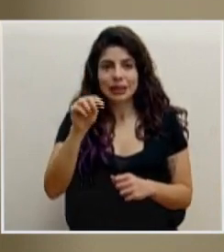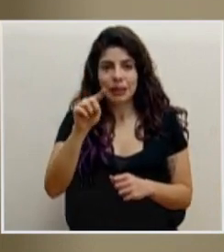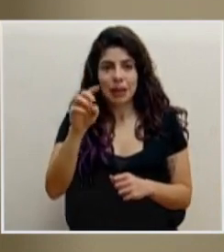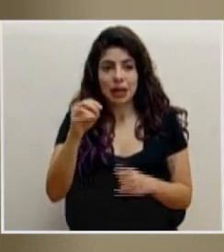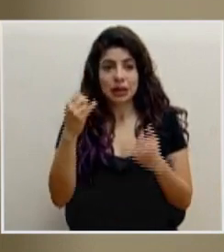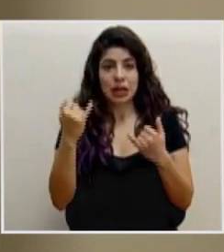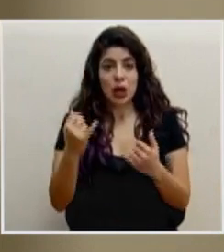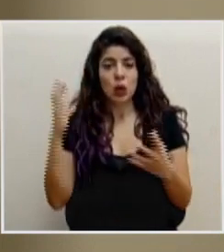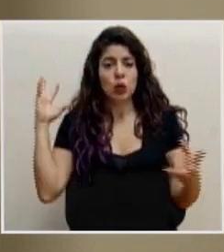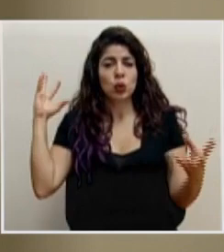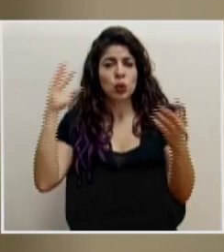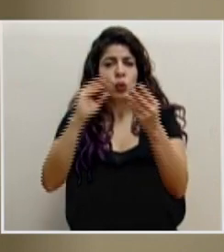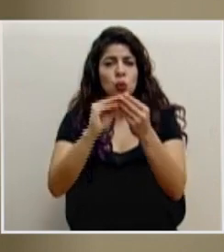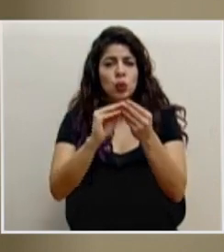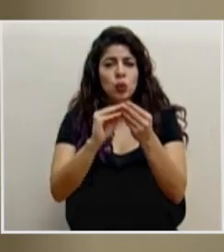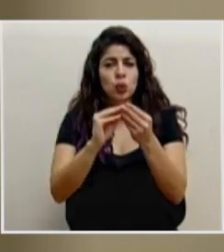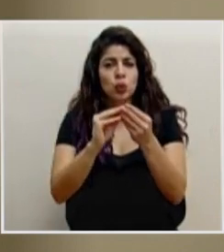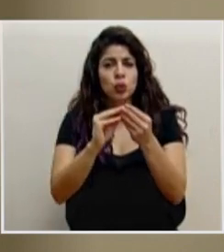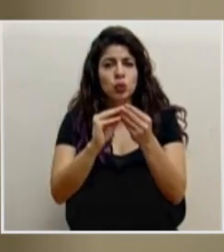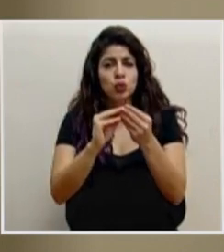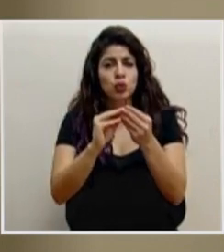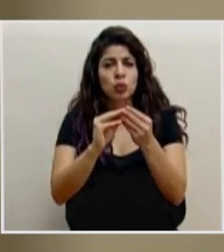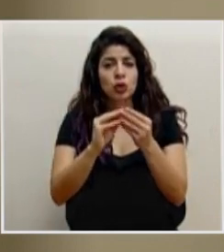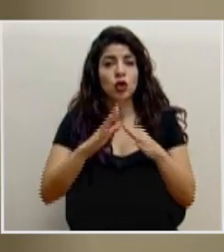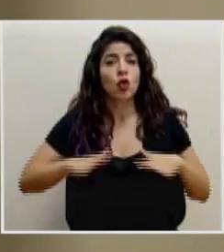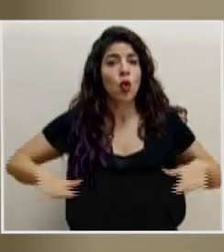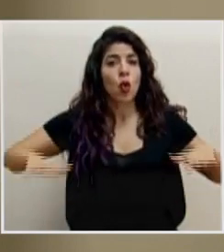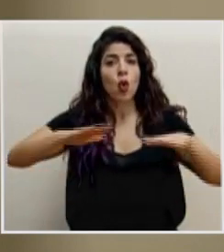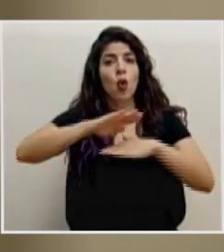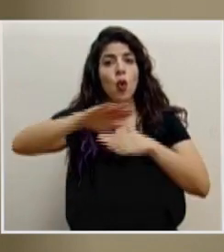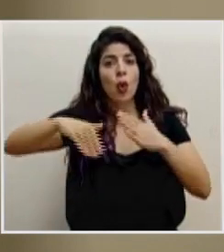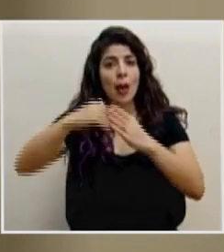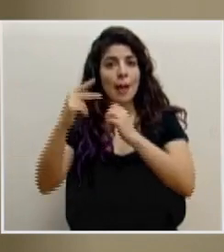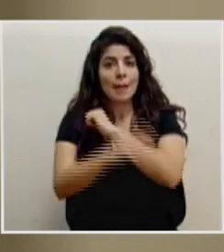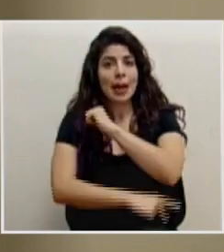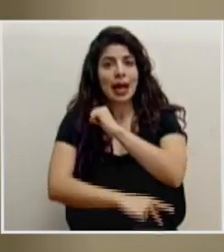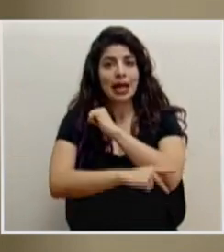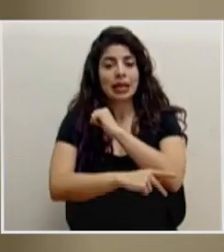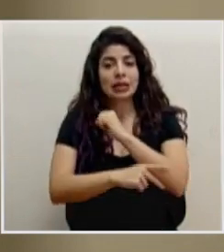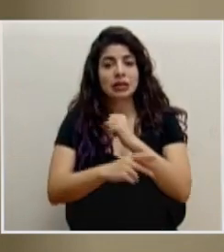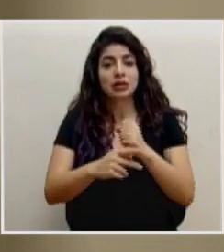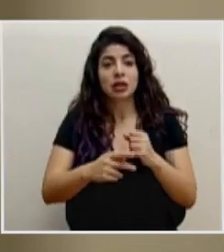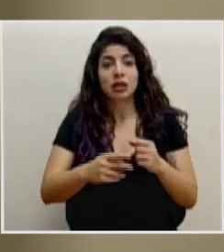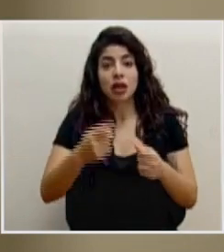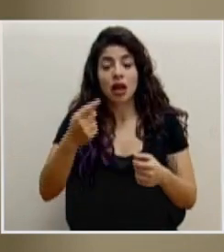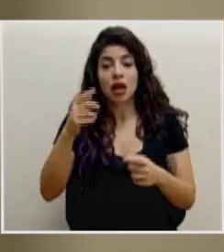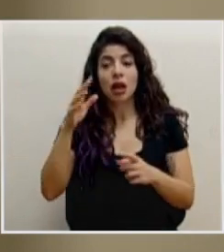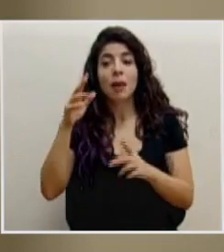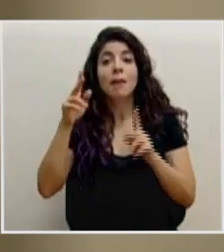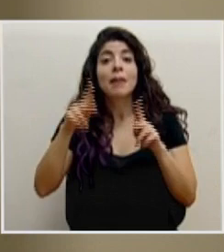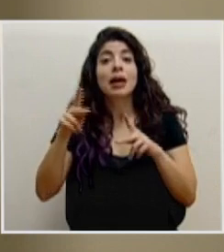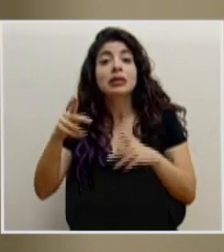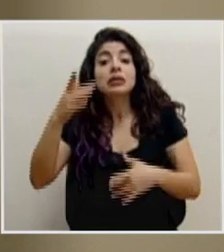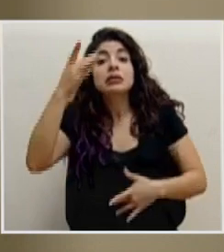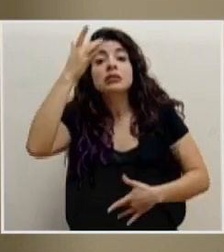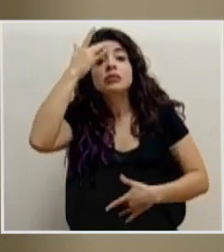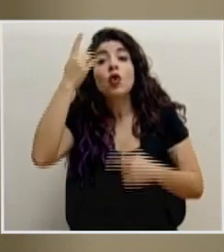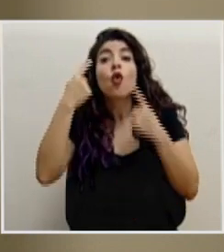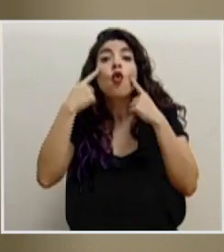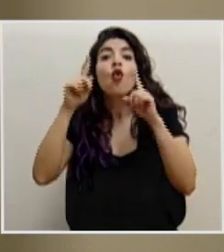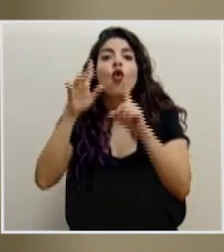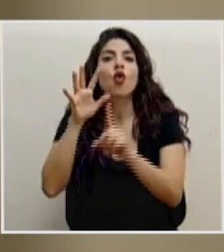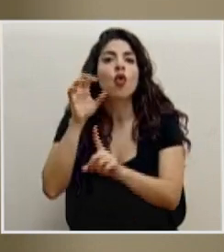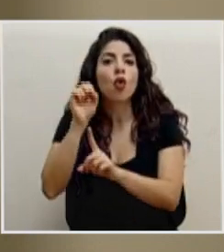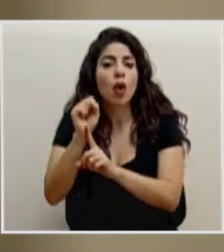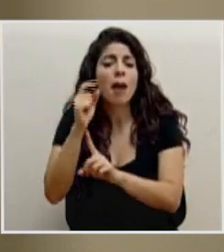marzo, llegando a un total, como cifra país, de casos que se han logrado contabilizar como